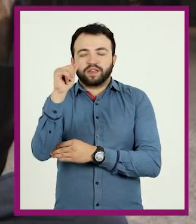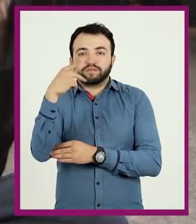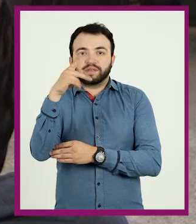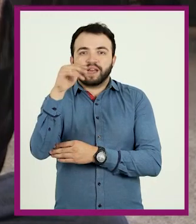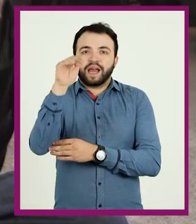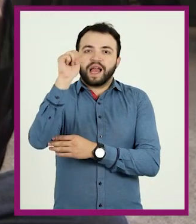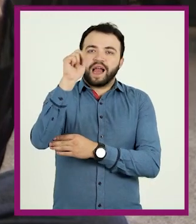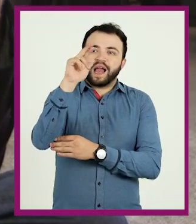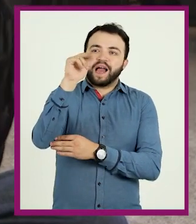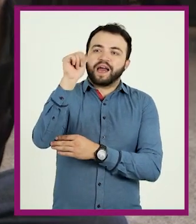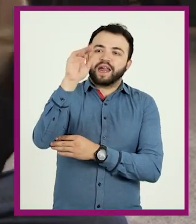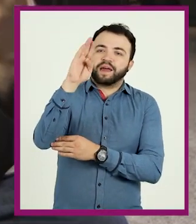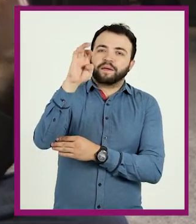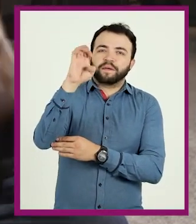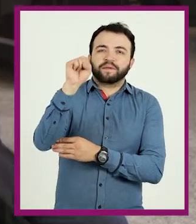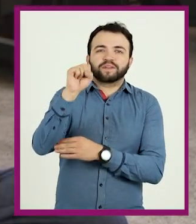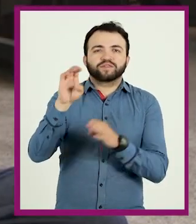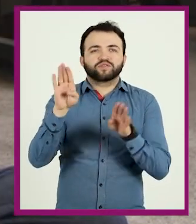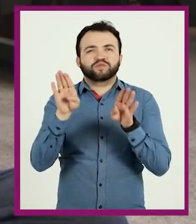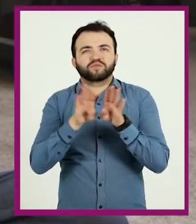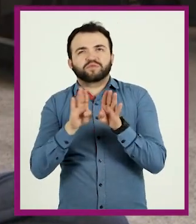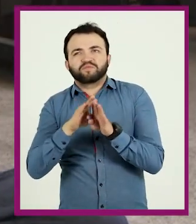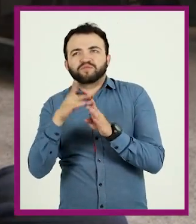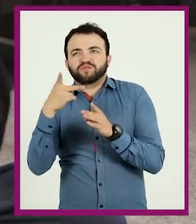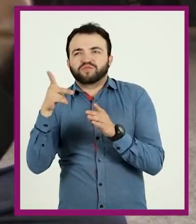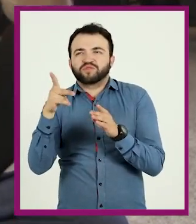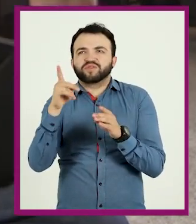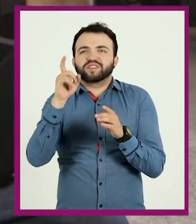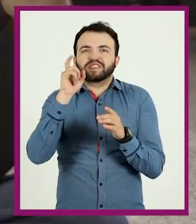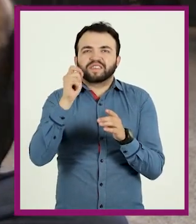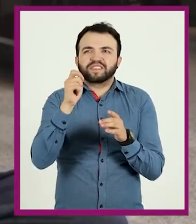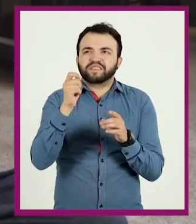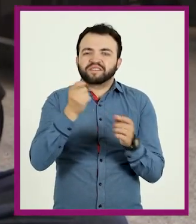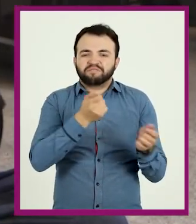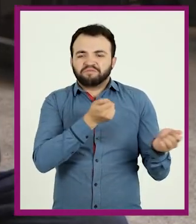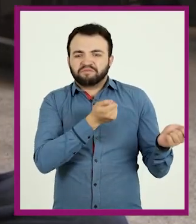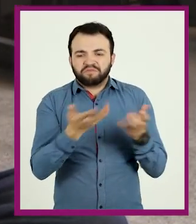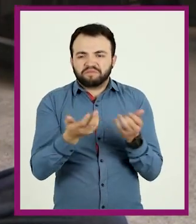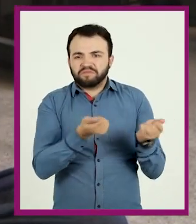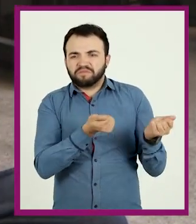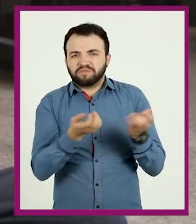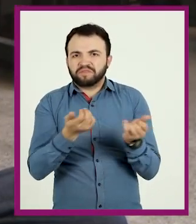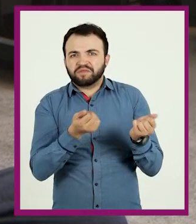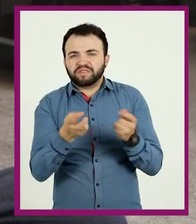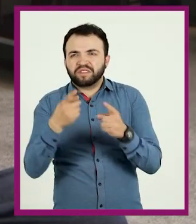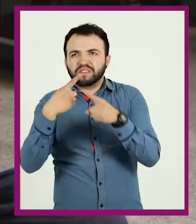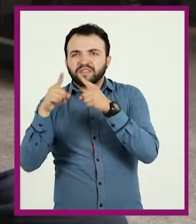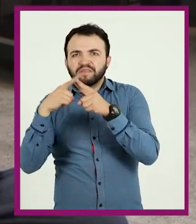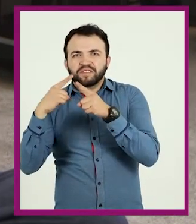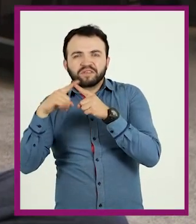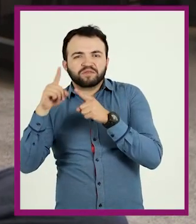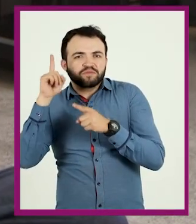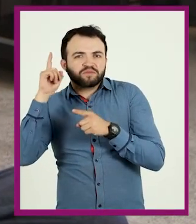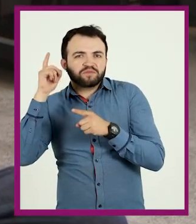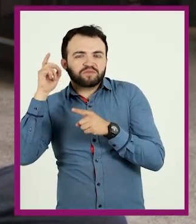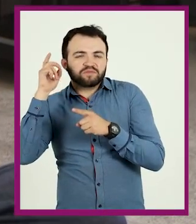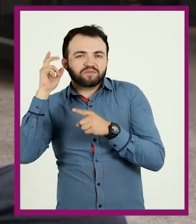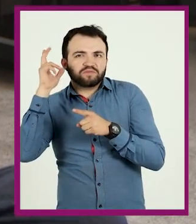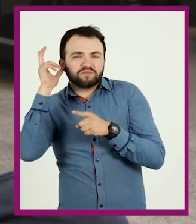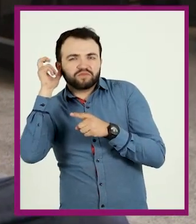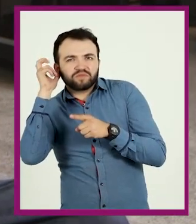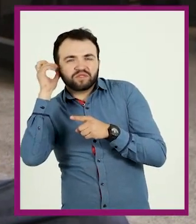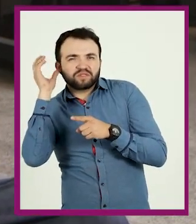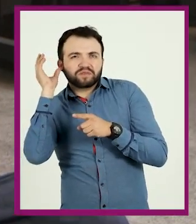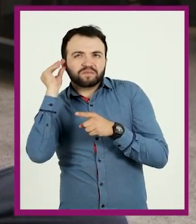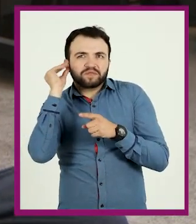era una especie de reacción contra toda esa música que llegaba de Occidente. Quisieron retomar algo de sus raíces